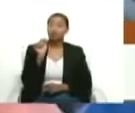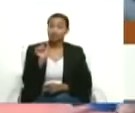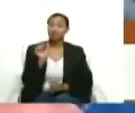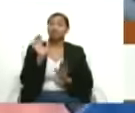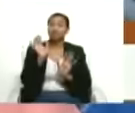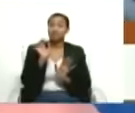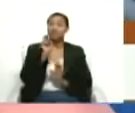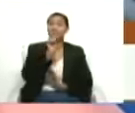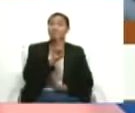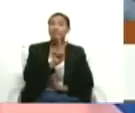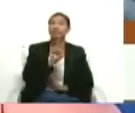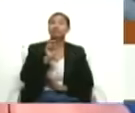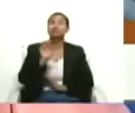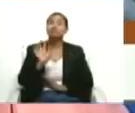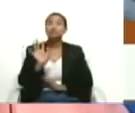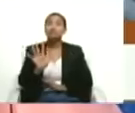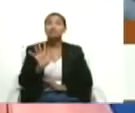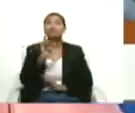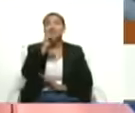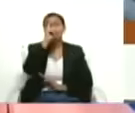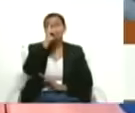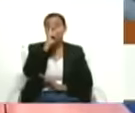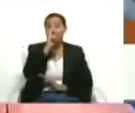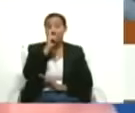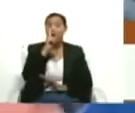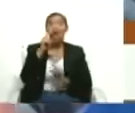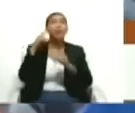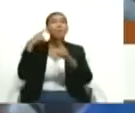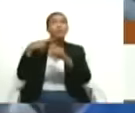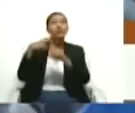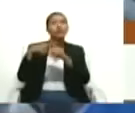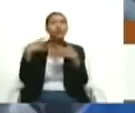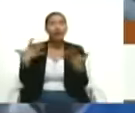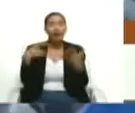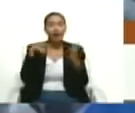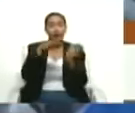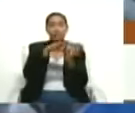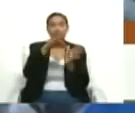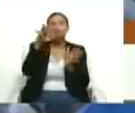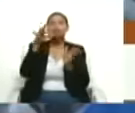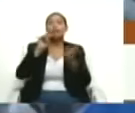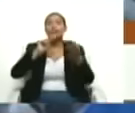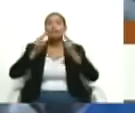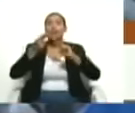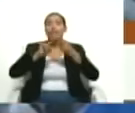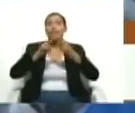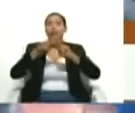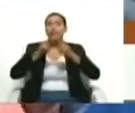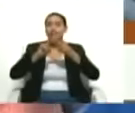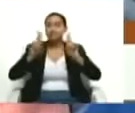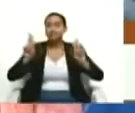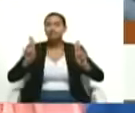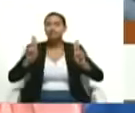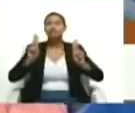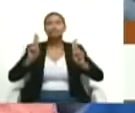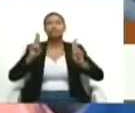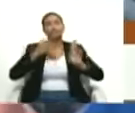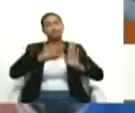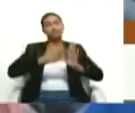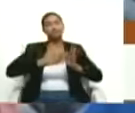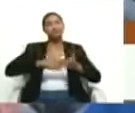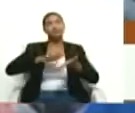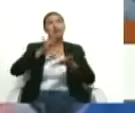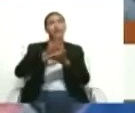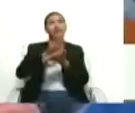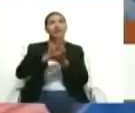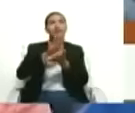años de saldo extraordinariamente positivo, es la paz, la tranquilidad. Porque si ustedes se dan cuenta